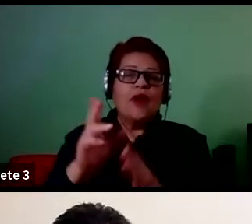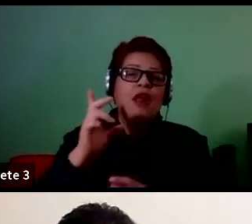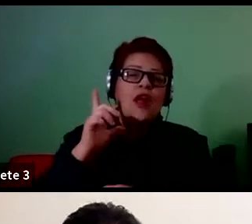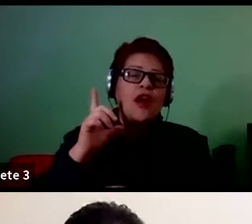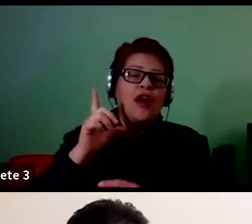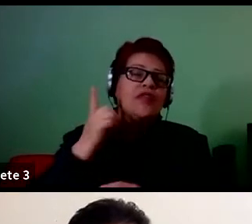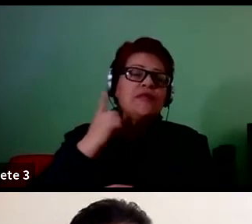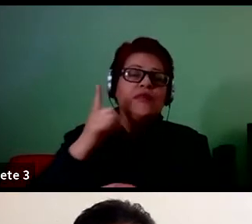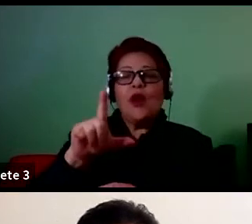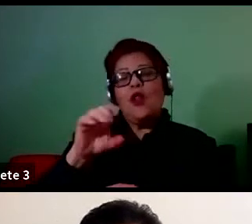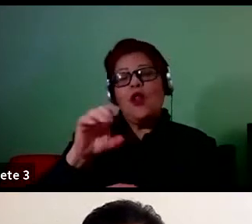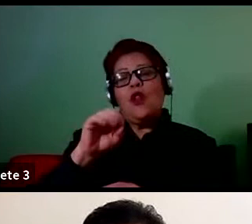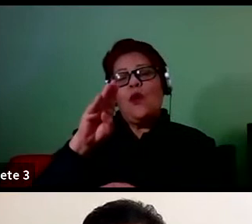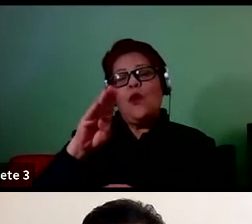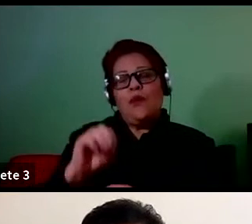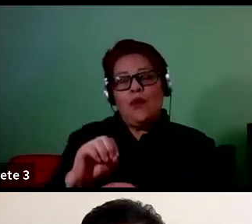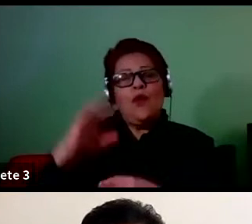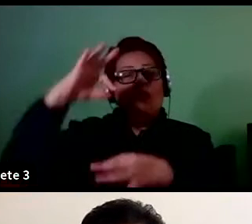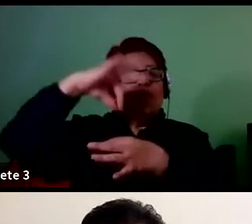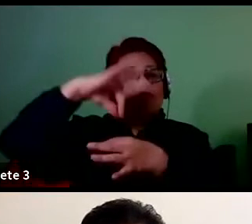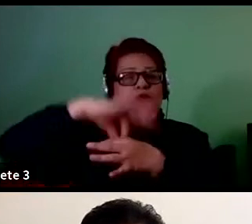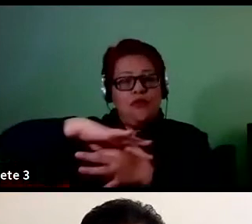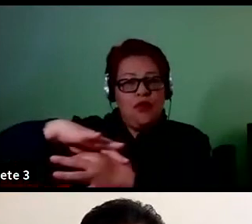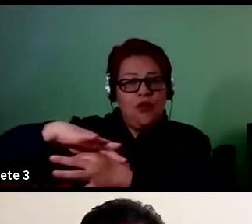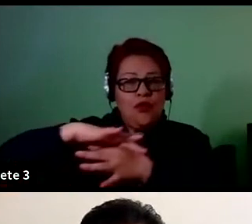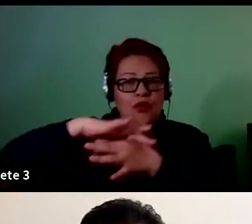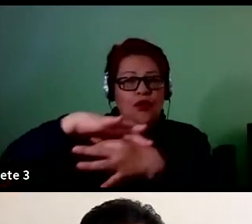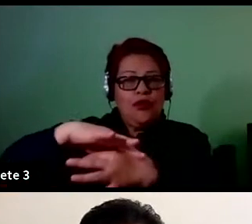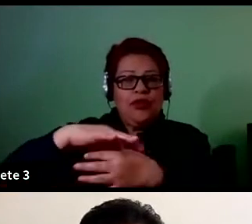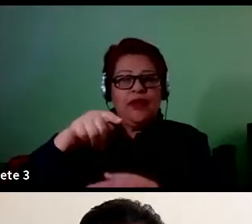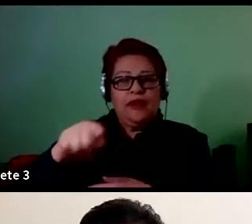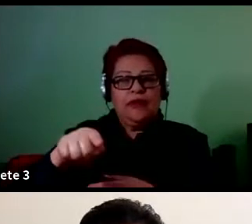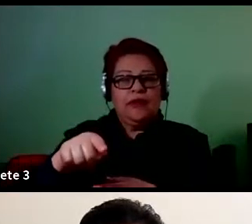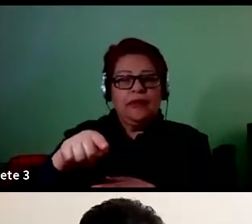si nos ayuda sometiendo a votación